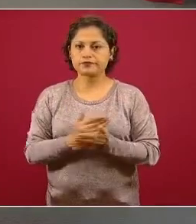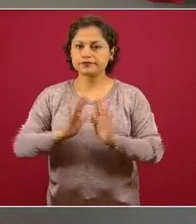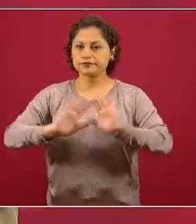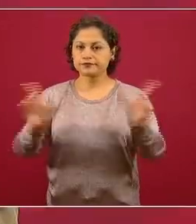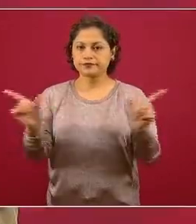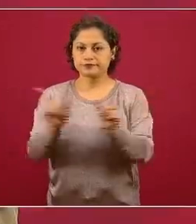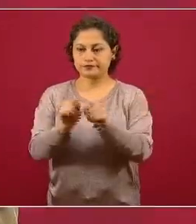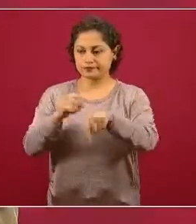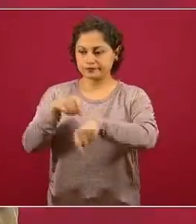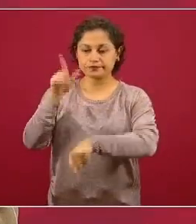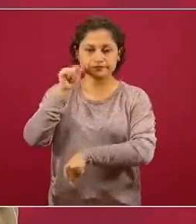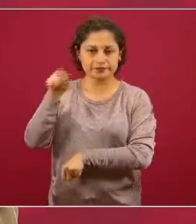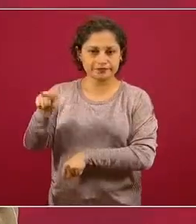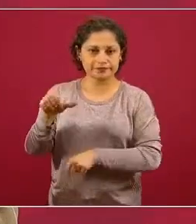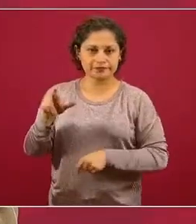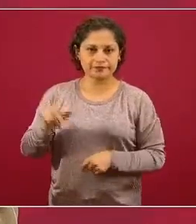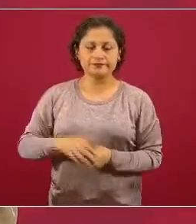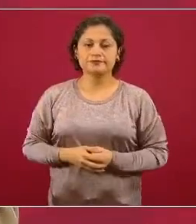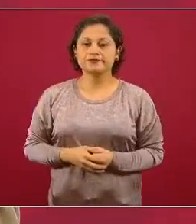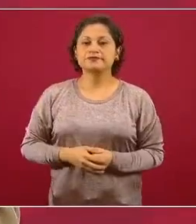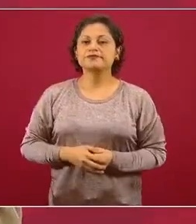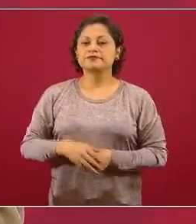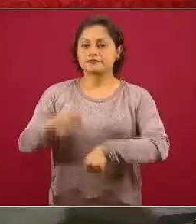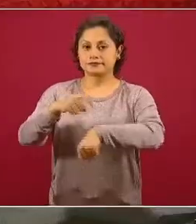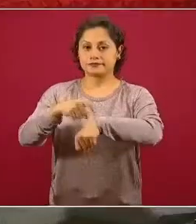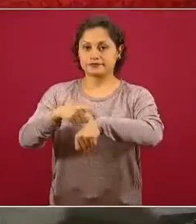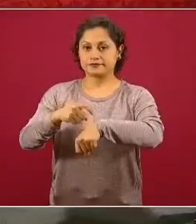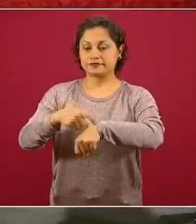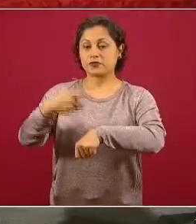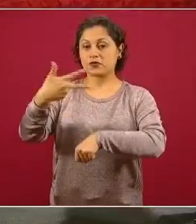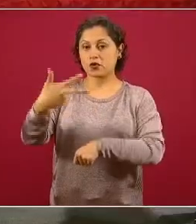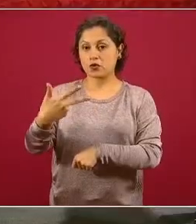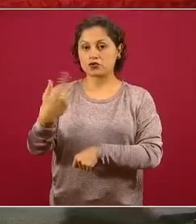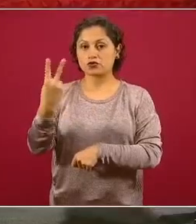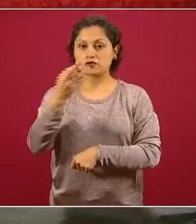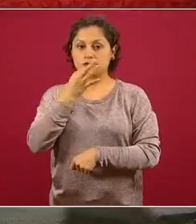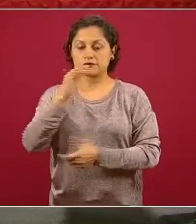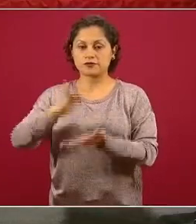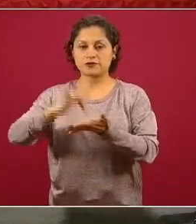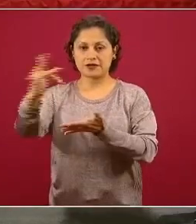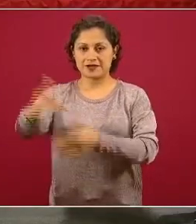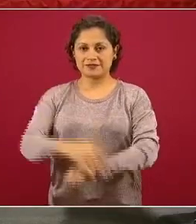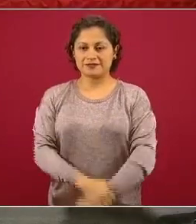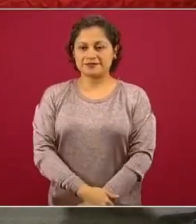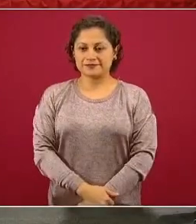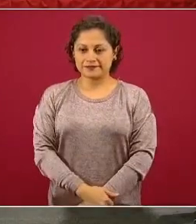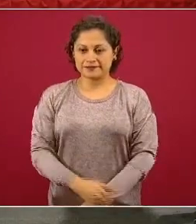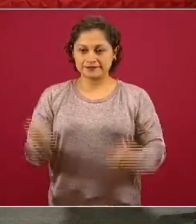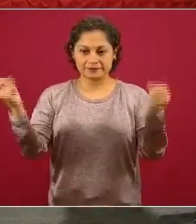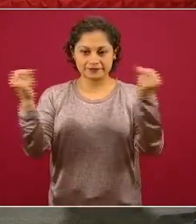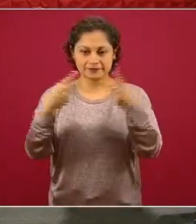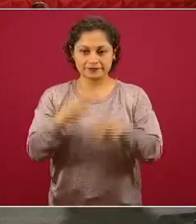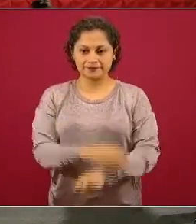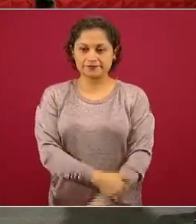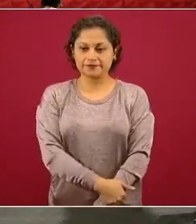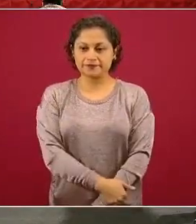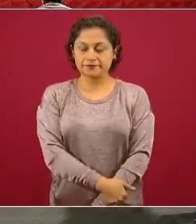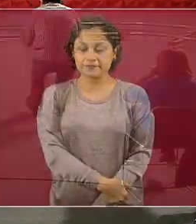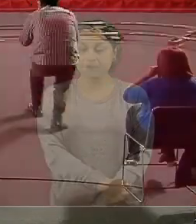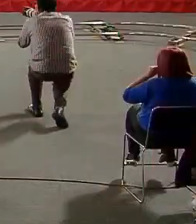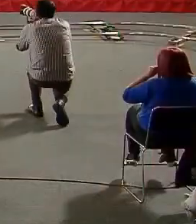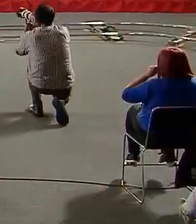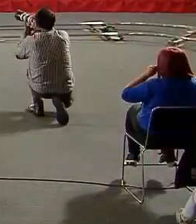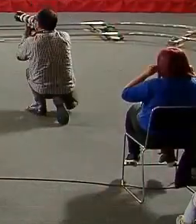mañana empieza usted y también Juan Carlos. Son las 20:02. Muchas gracias. Hasta pronto.